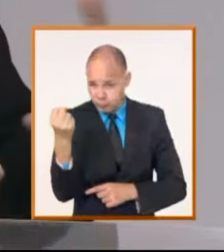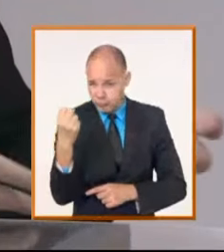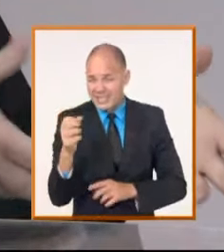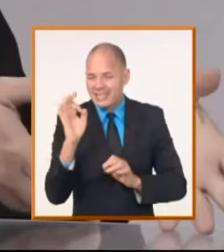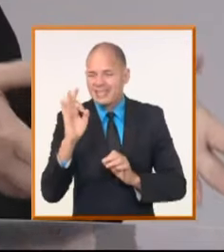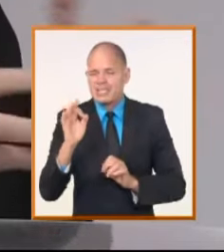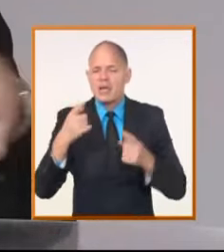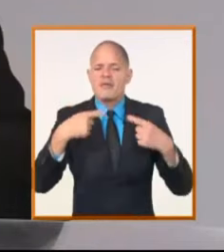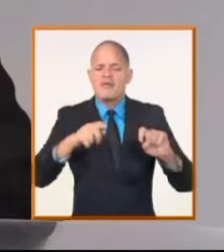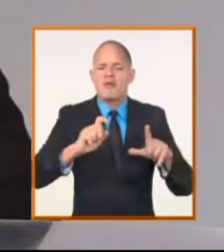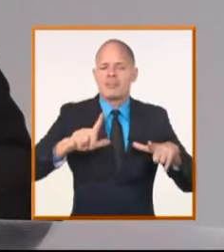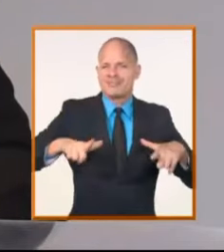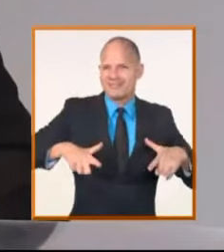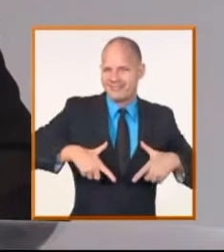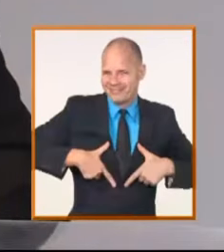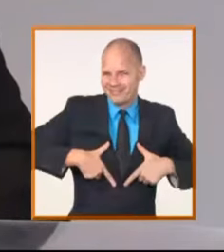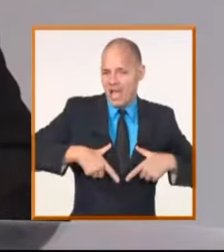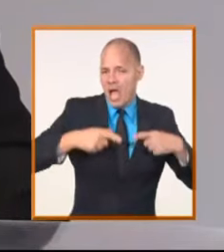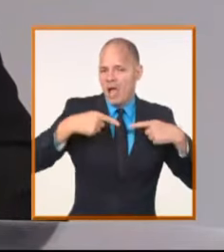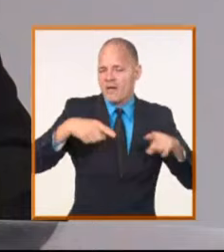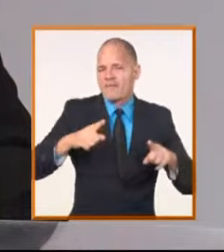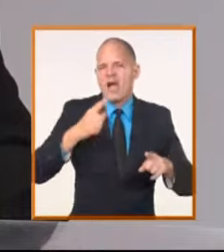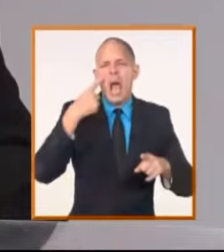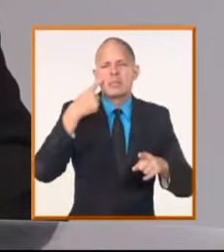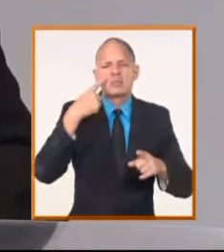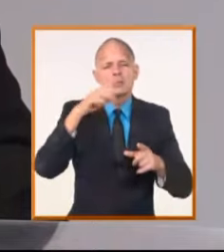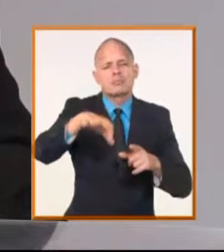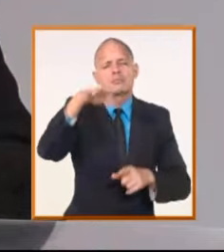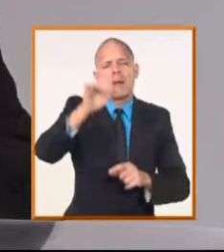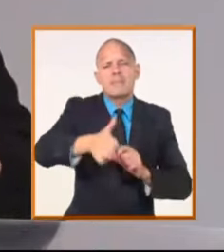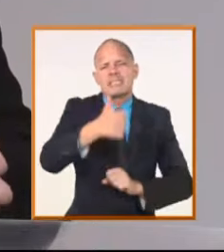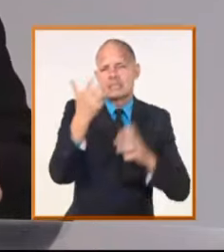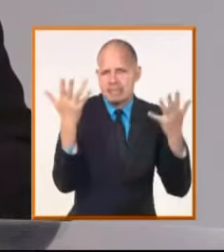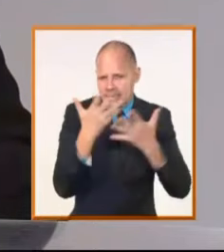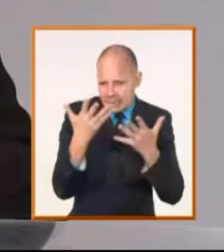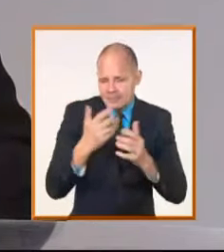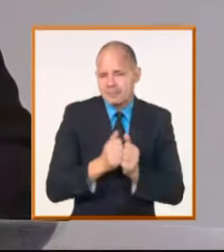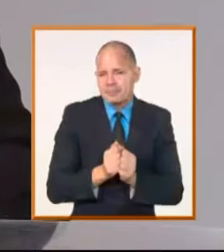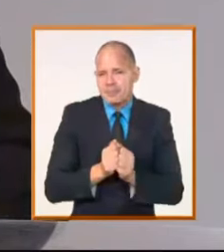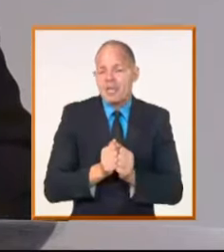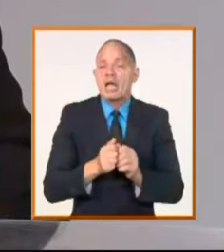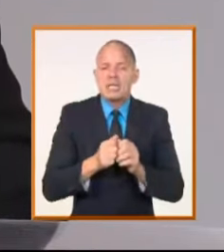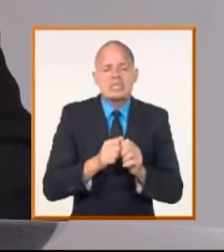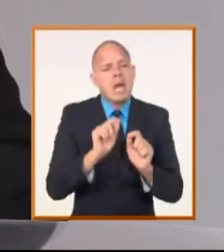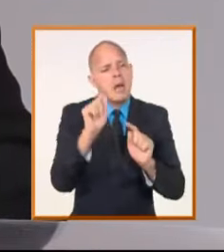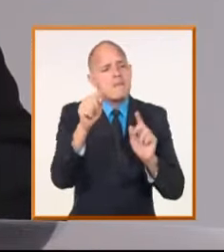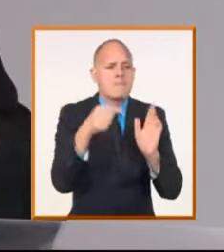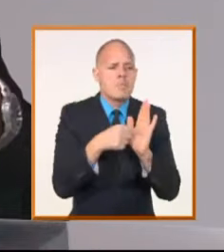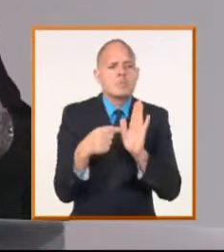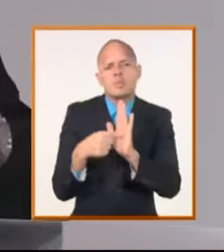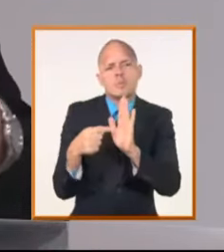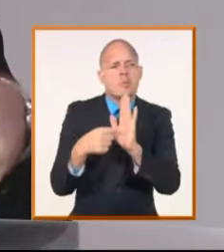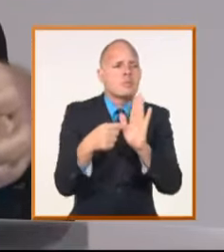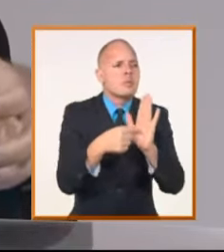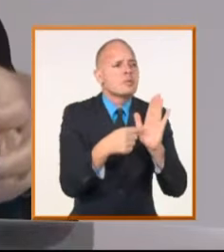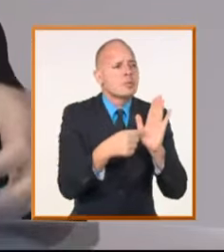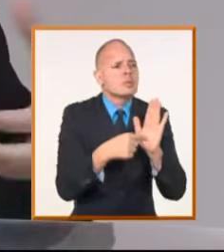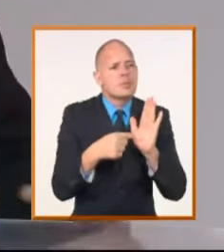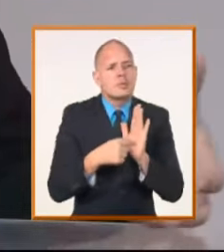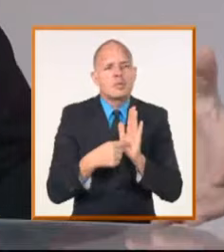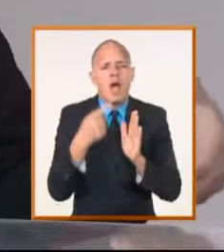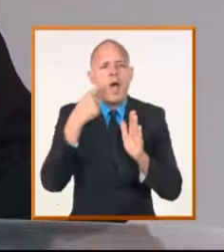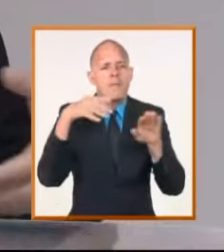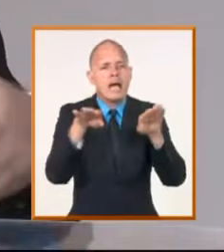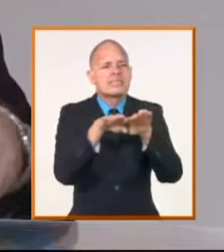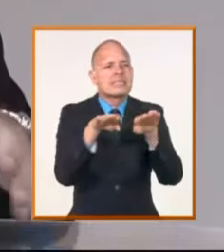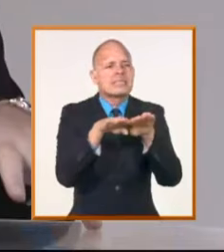cantidad muy grande y creciente, ahora mismo tiene 31 votos electorales. Pero también es cierto que en los últimos años, en gran medida debido a la influencia de